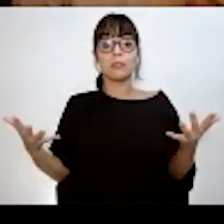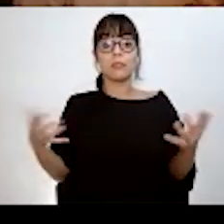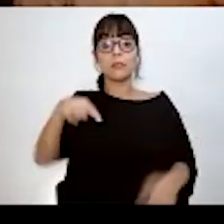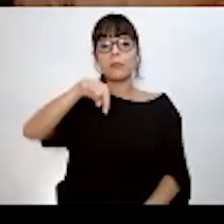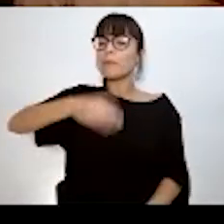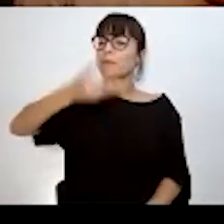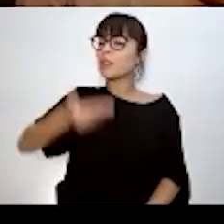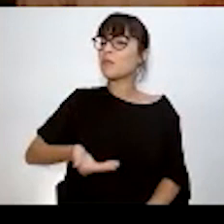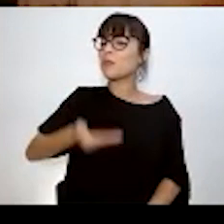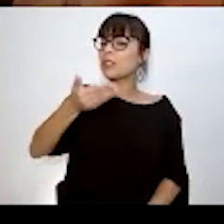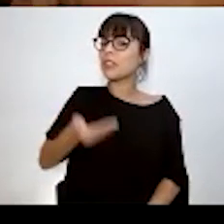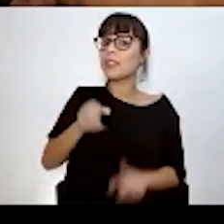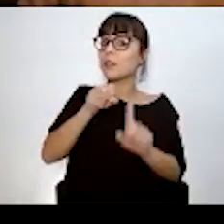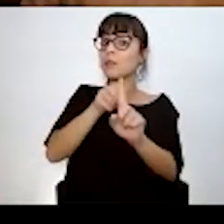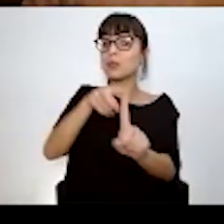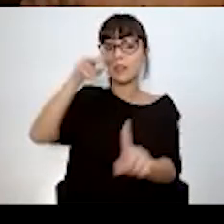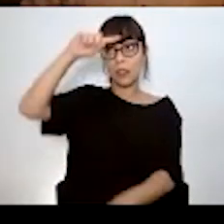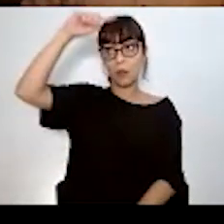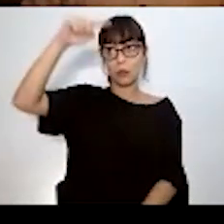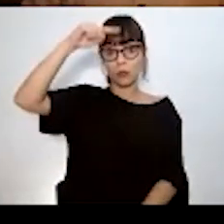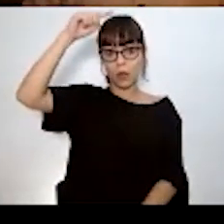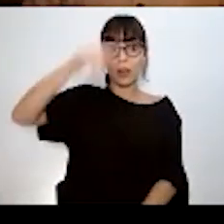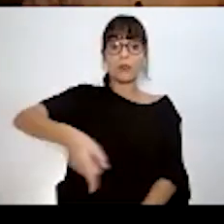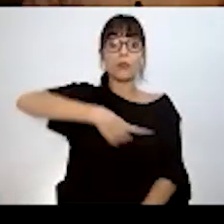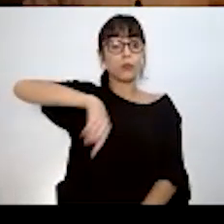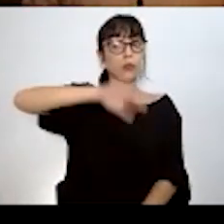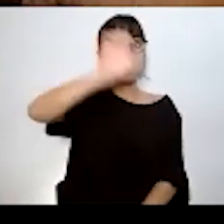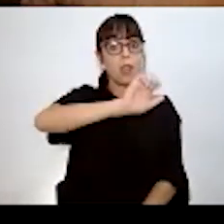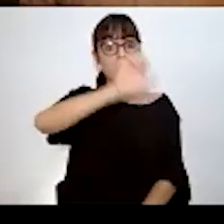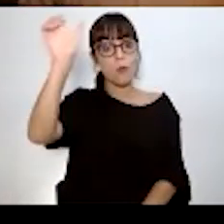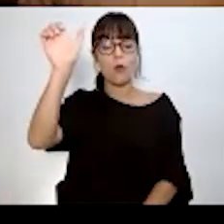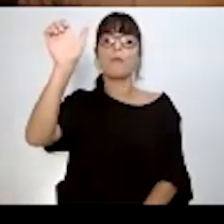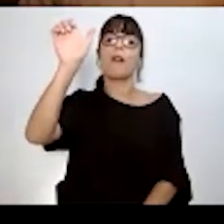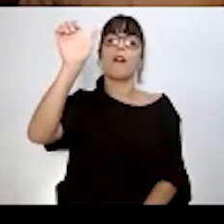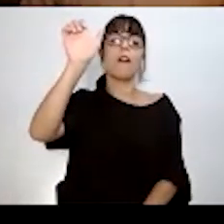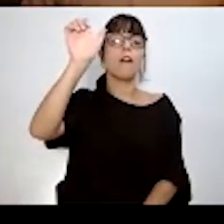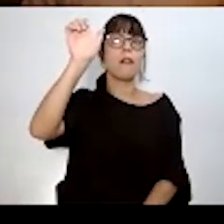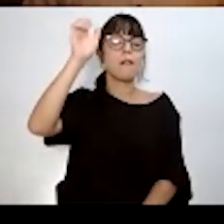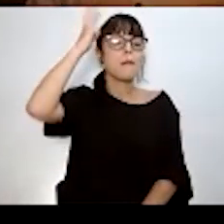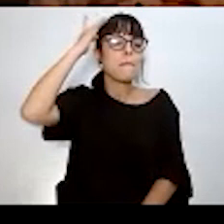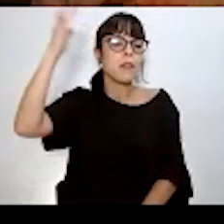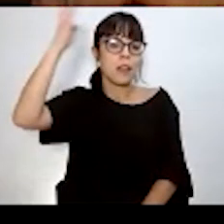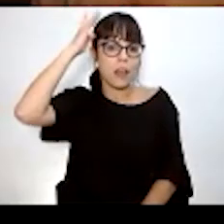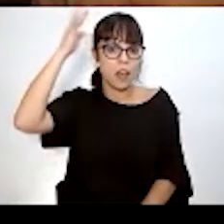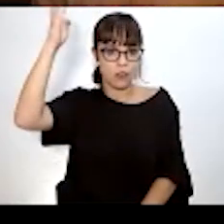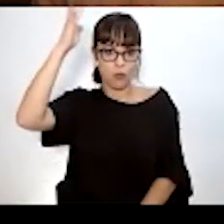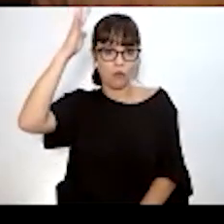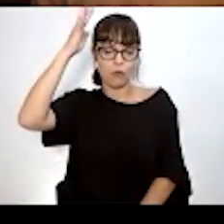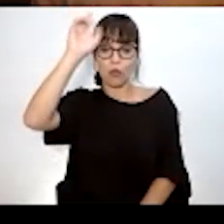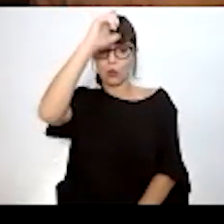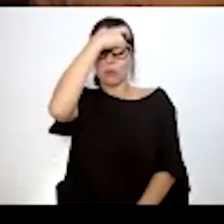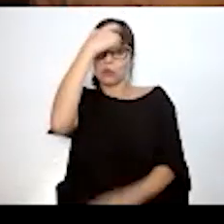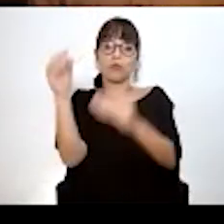punto de vista cultural en el ideario occidental también, ¿no? Fíjense que constituyen, las islas constituyen